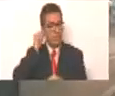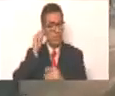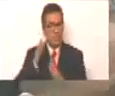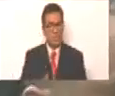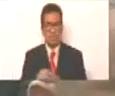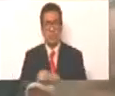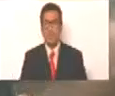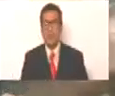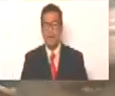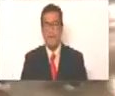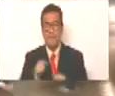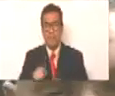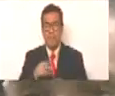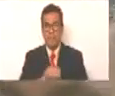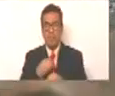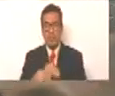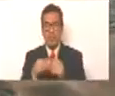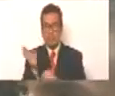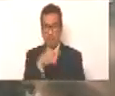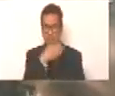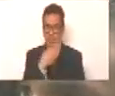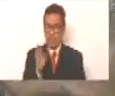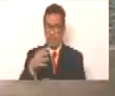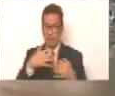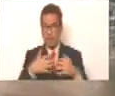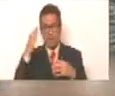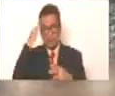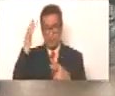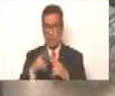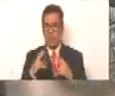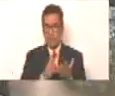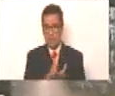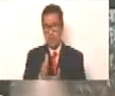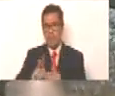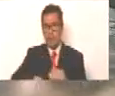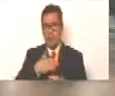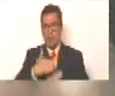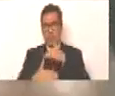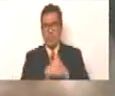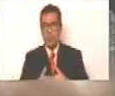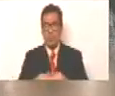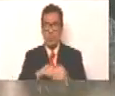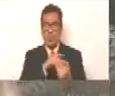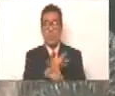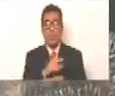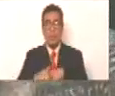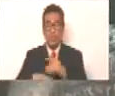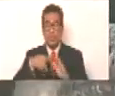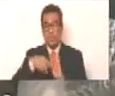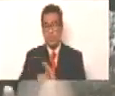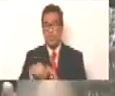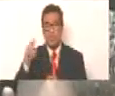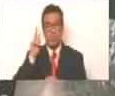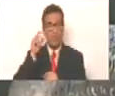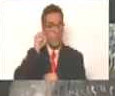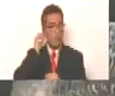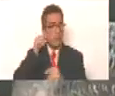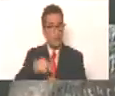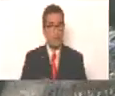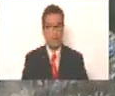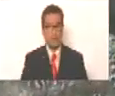estado llevando sus banderas de lucha, reconociendo que seguimos avanzando en los derechos sexuales y reproductivos. Es la mujer venezolana la que lucha